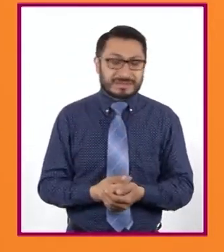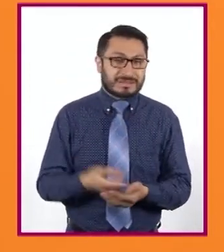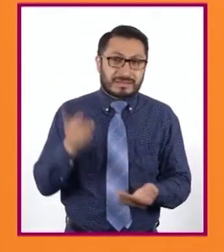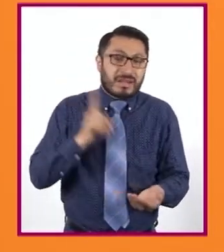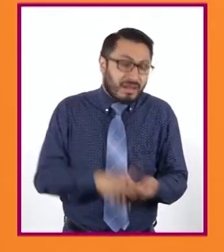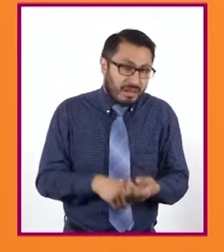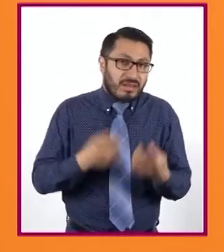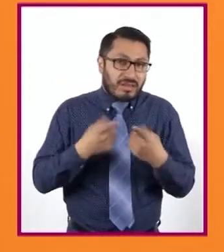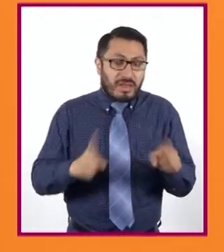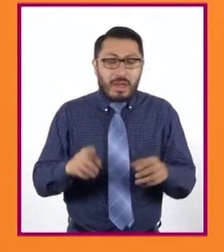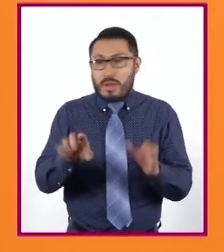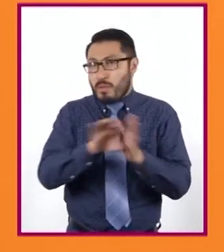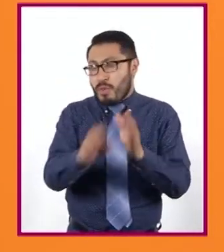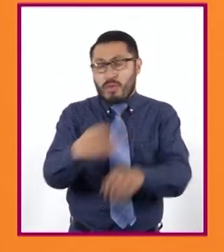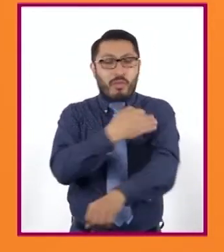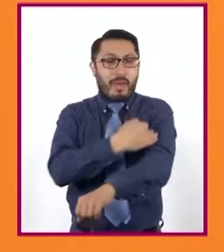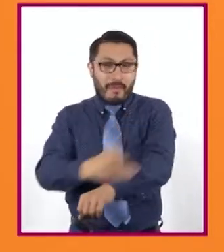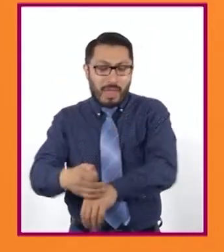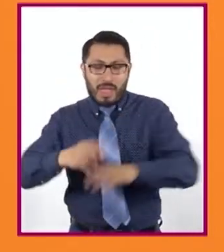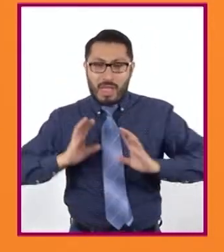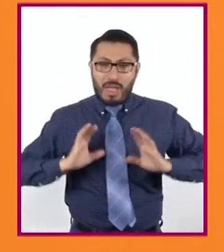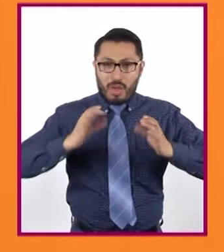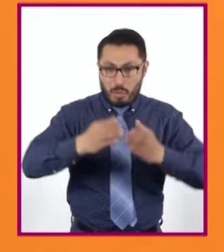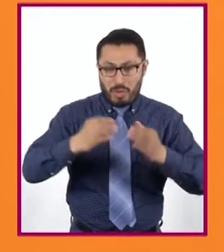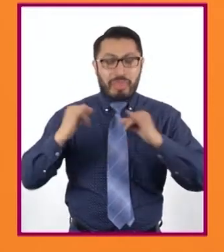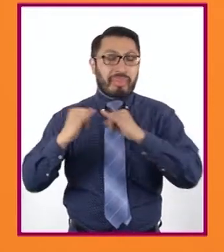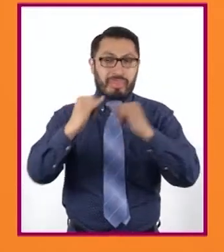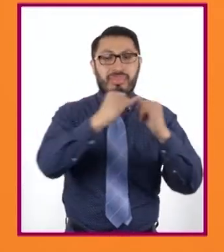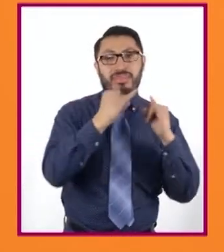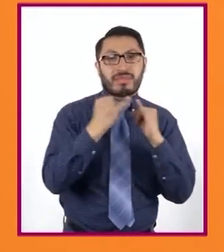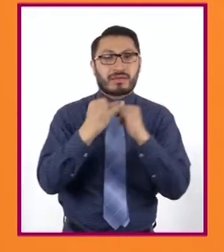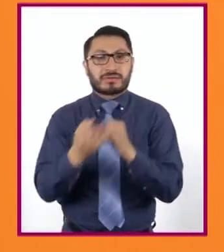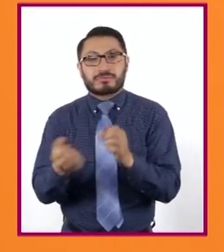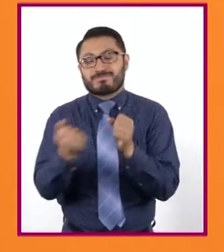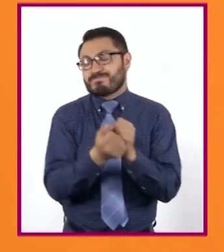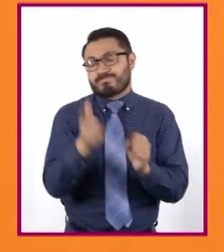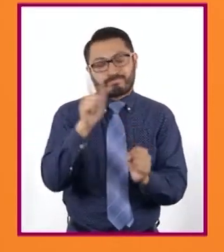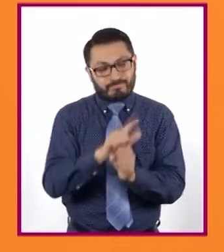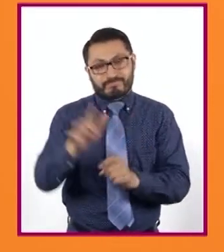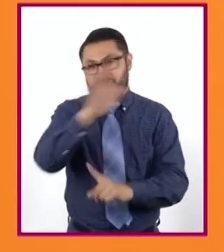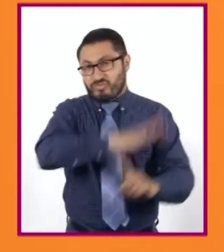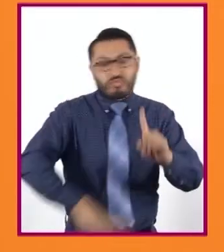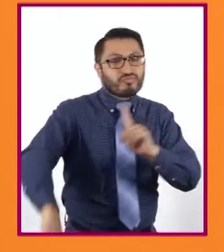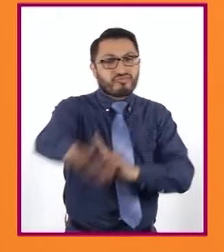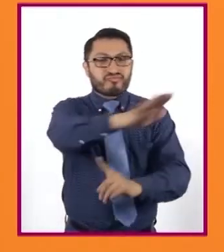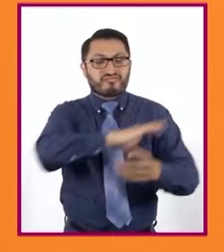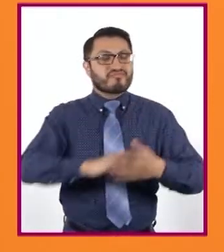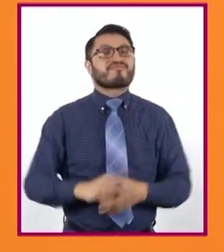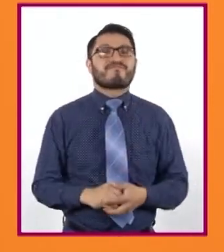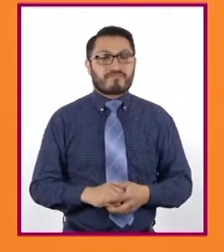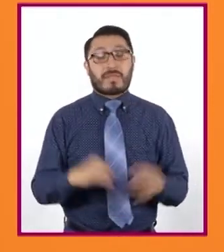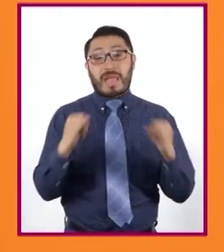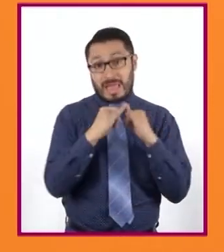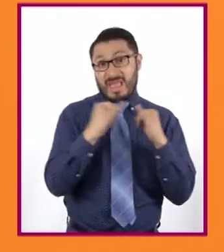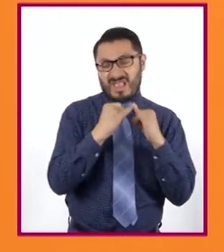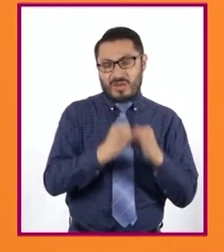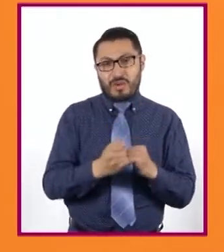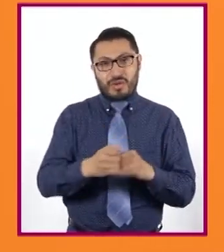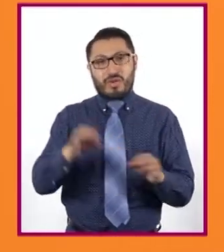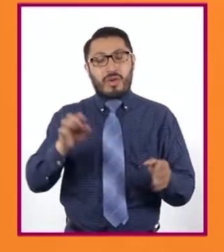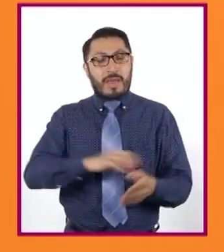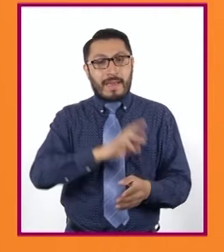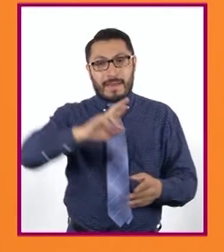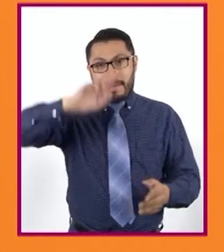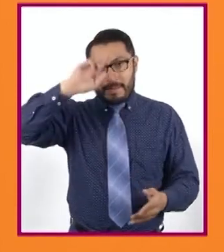familias, las comunidades, las instituciones y la sociedad en general. Las instituciones, con apego a las